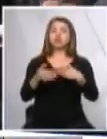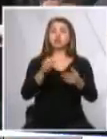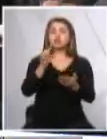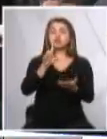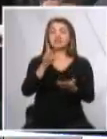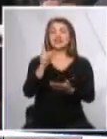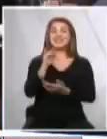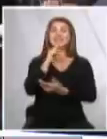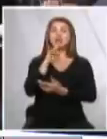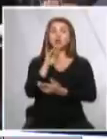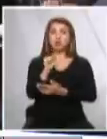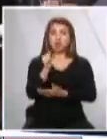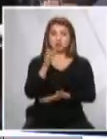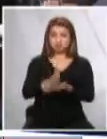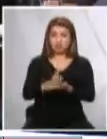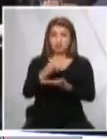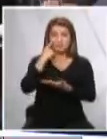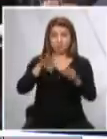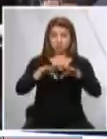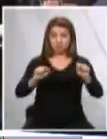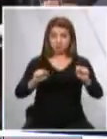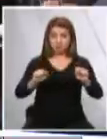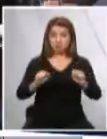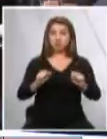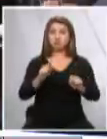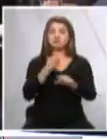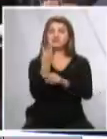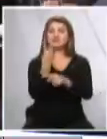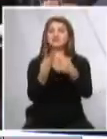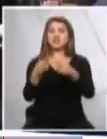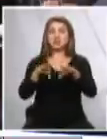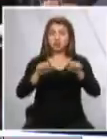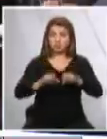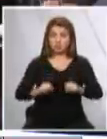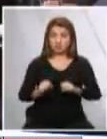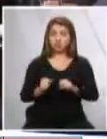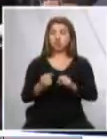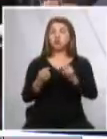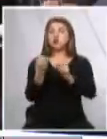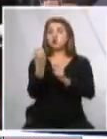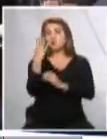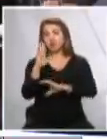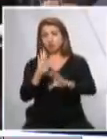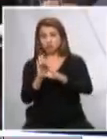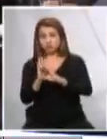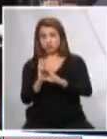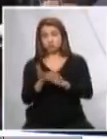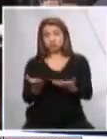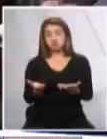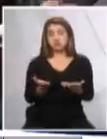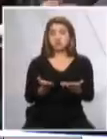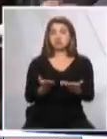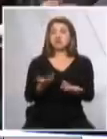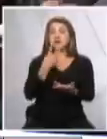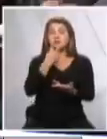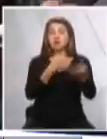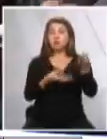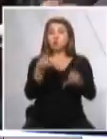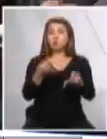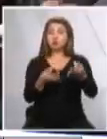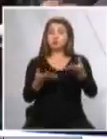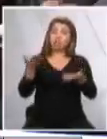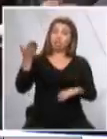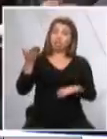en la dictadura, y el compromiso de la presidenta Bachelet, ¿cierto? La presidenta tenía 3 compromisos en su campaña, uno de ellos nueva constitución. constitución. Sí, pues. Así que, para ser justo, el peso de la